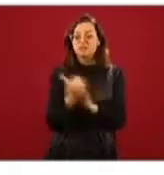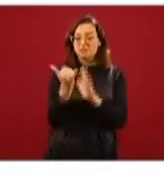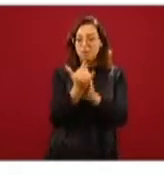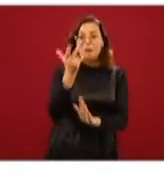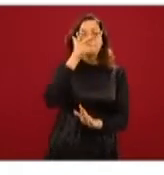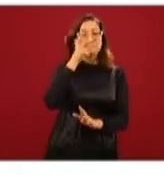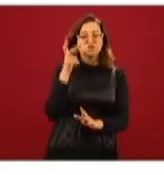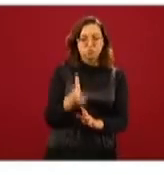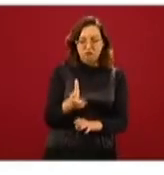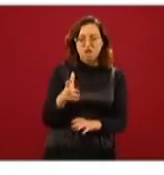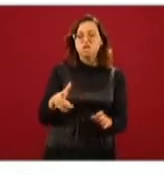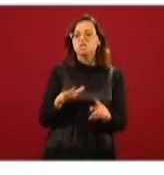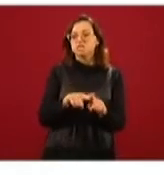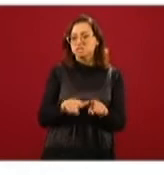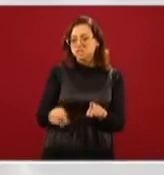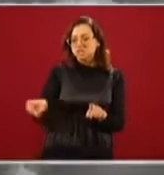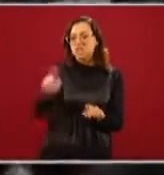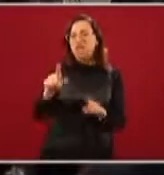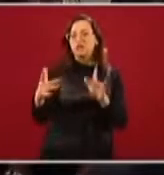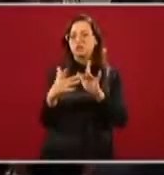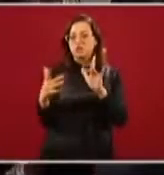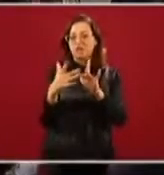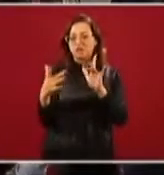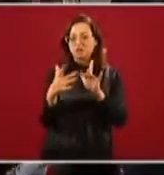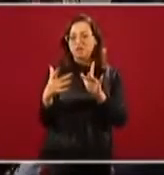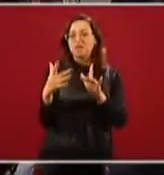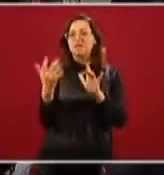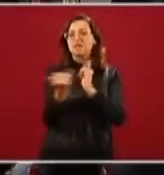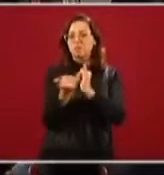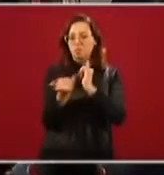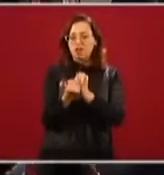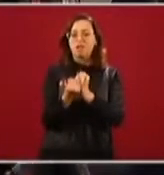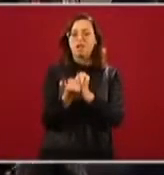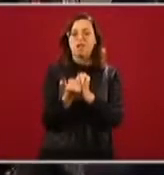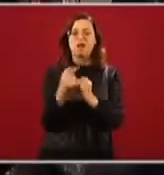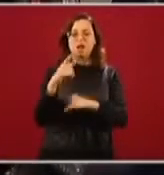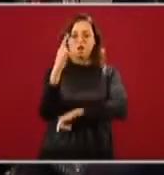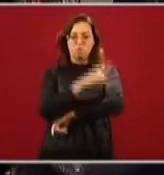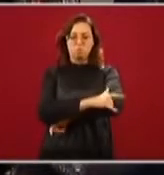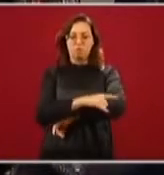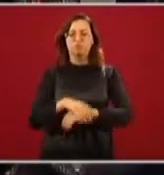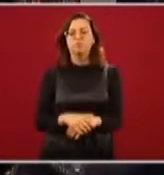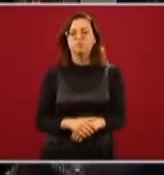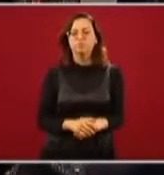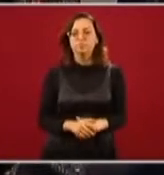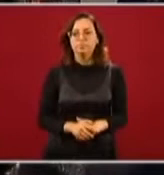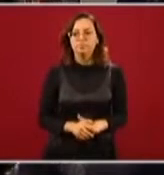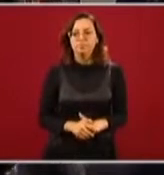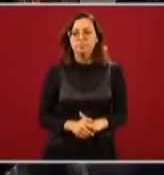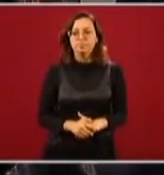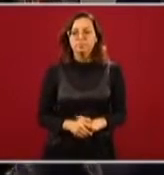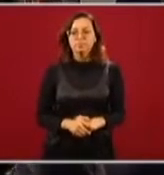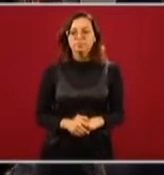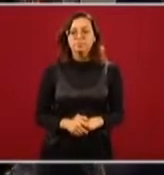esta conexión adicional para conectar con la entrada del Aeropuerto Internacional Felipe Ángeles.